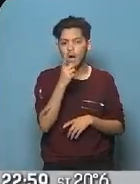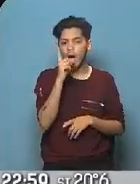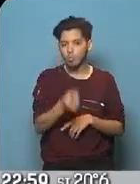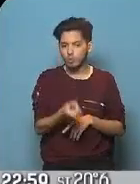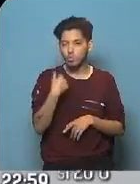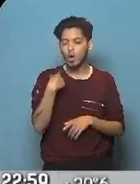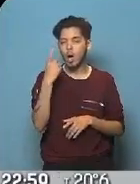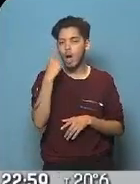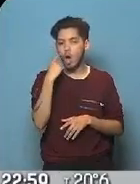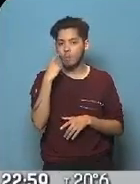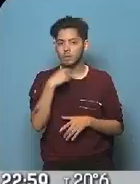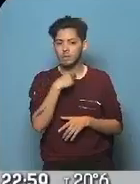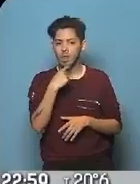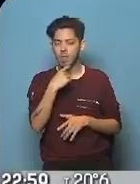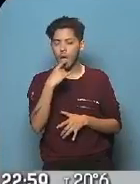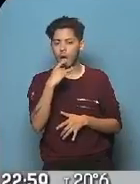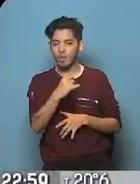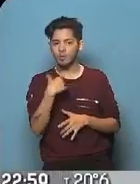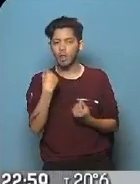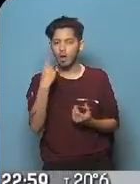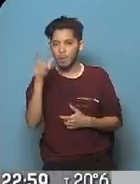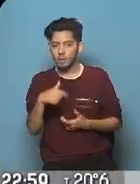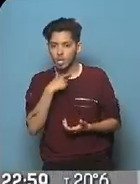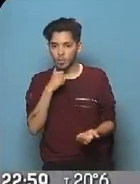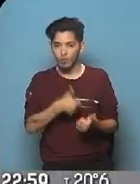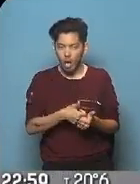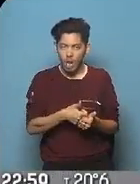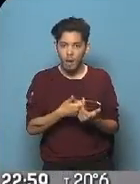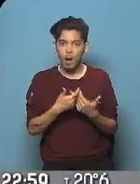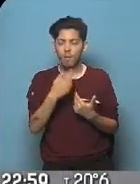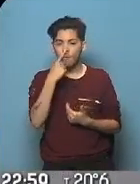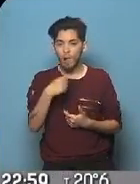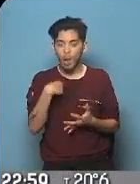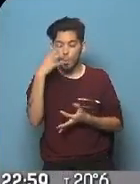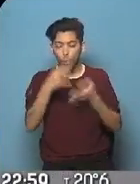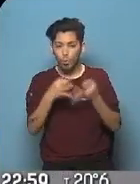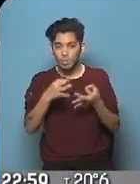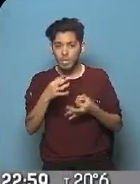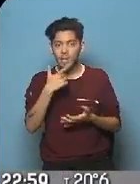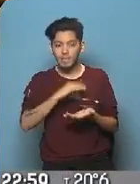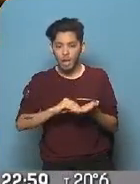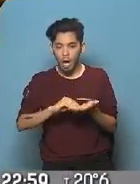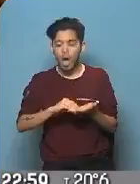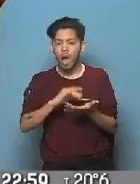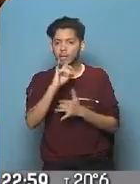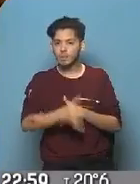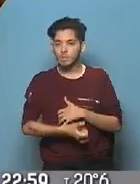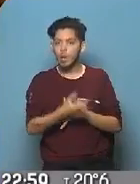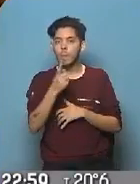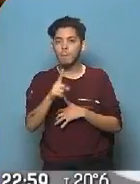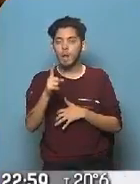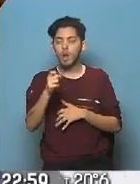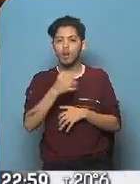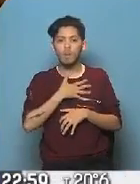años intentó violarla el finalmente el comité de justicia del senado aceptó la nominación pero los republicanos